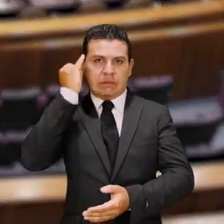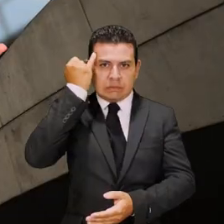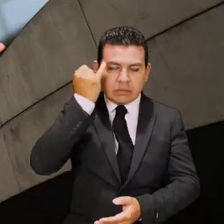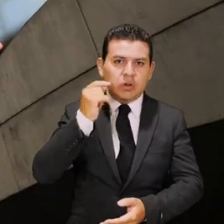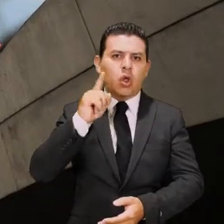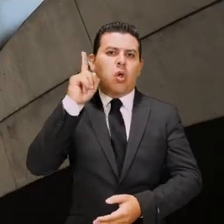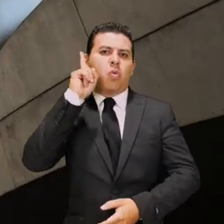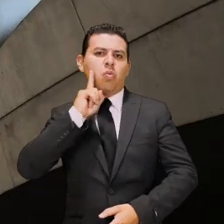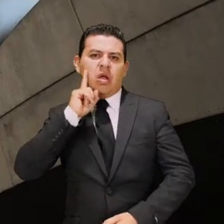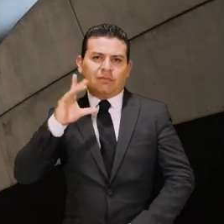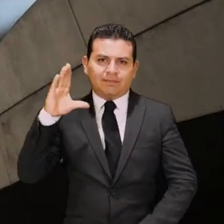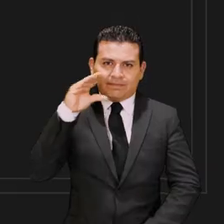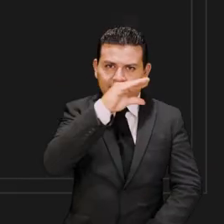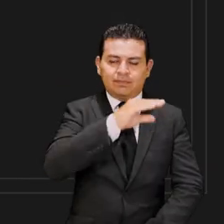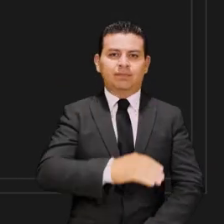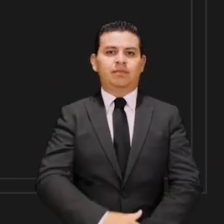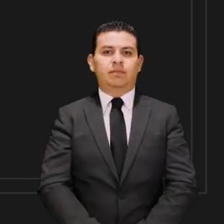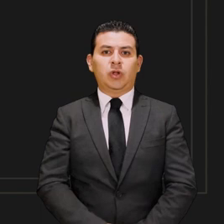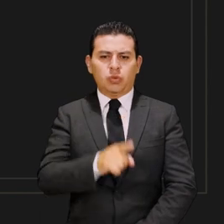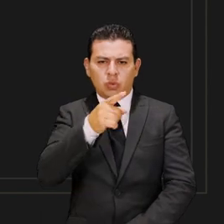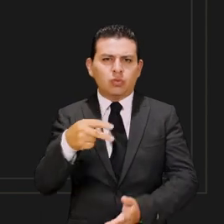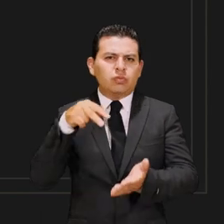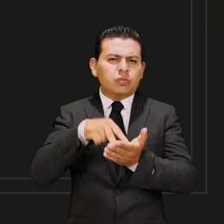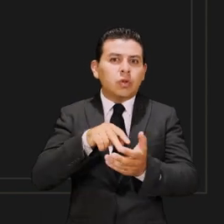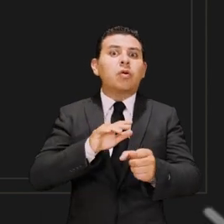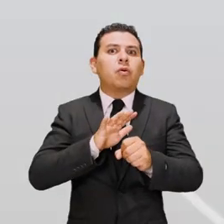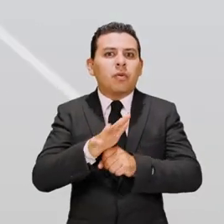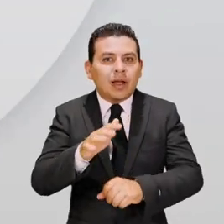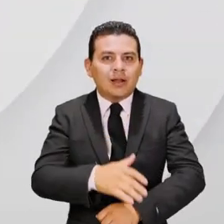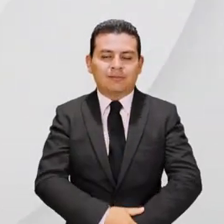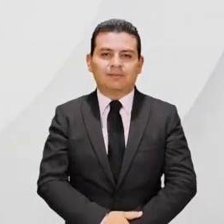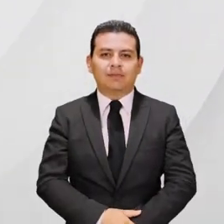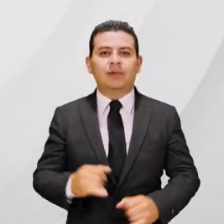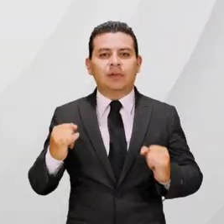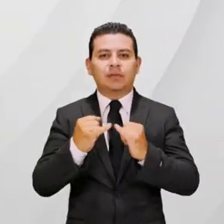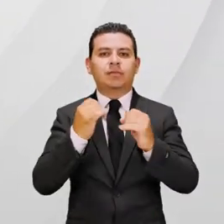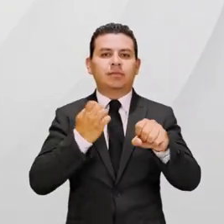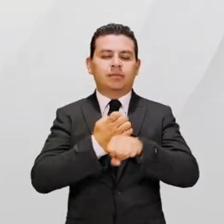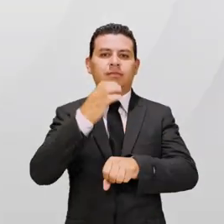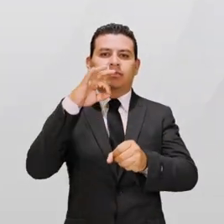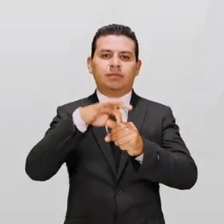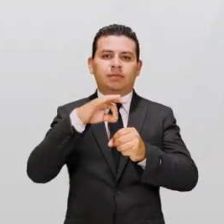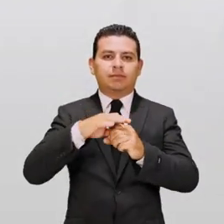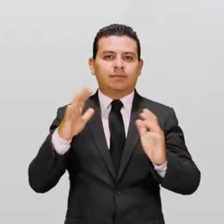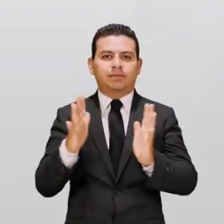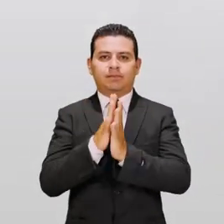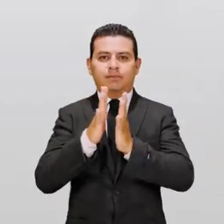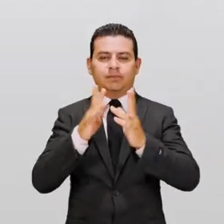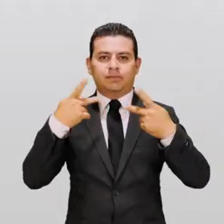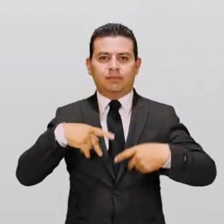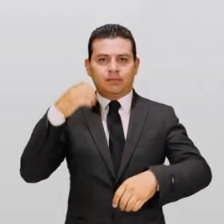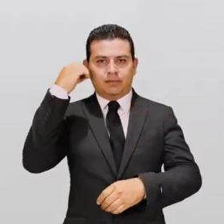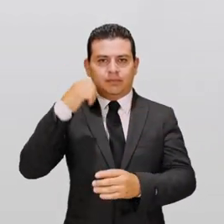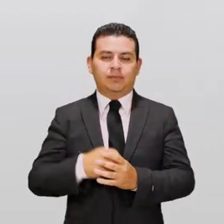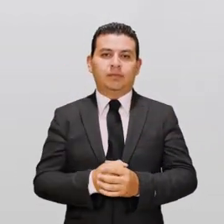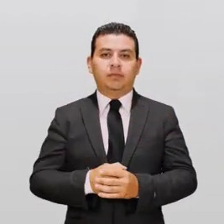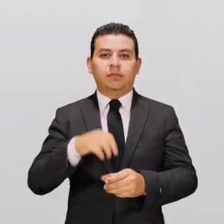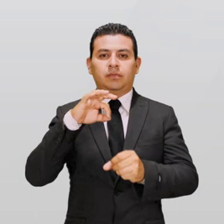nesa reguna yase, nirves cuenizo, luja. Instituto Estatal Electoral y de Participación